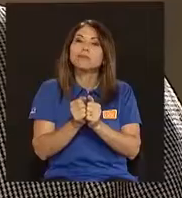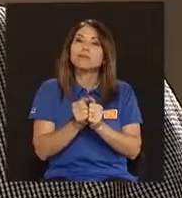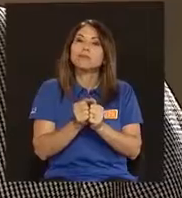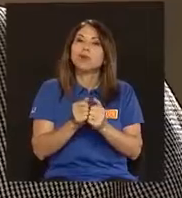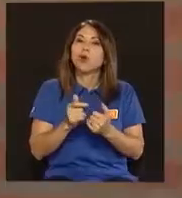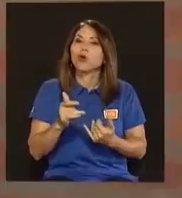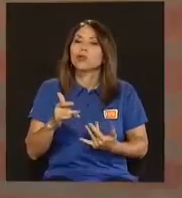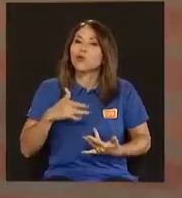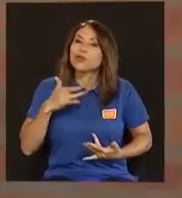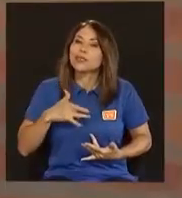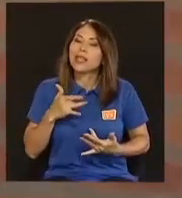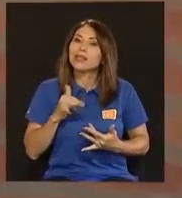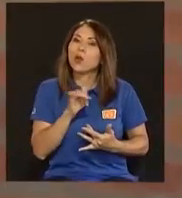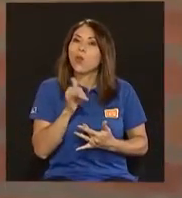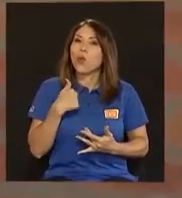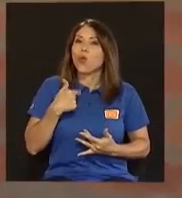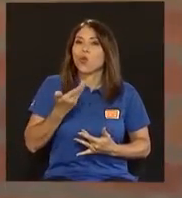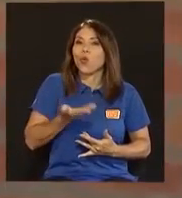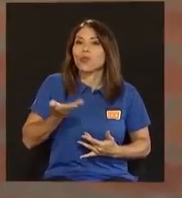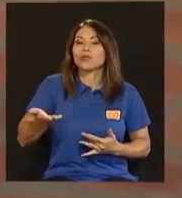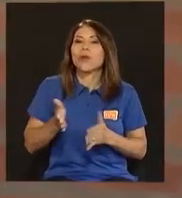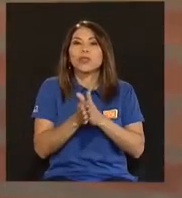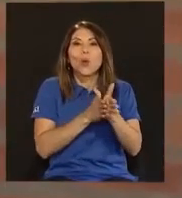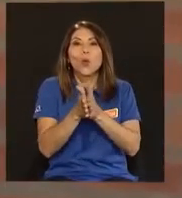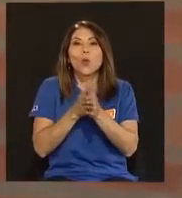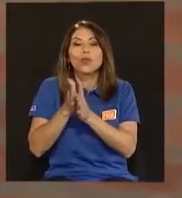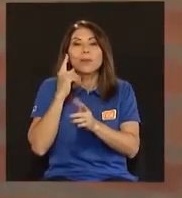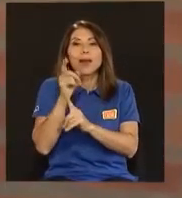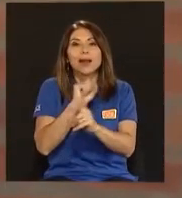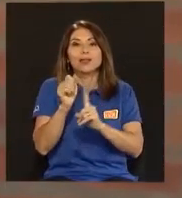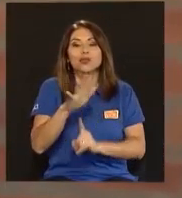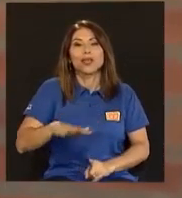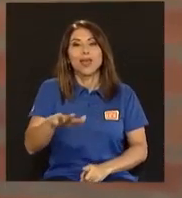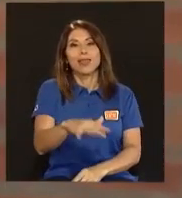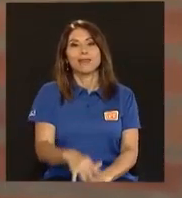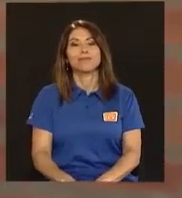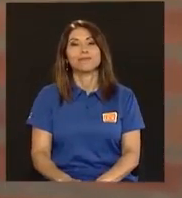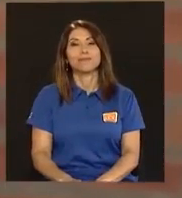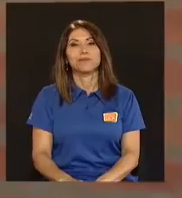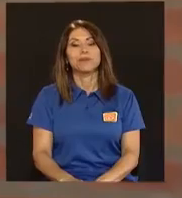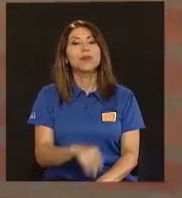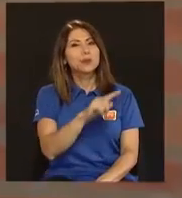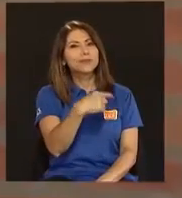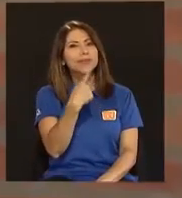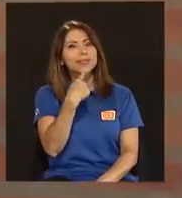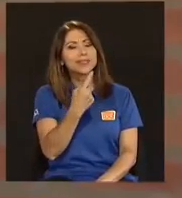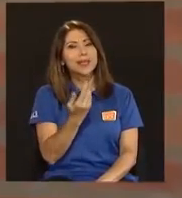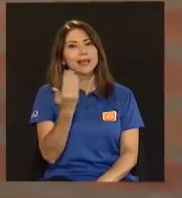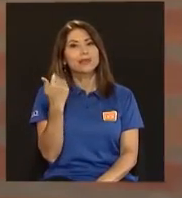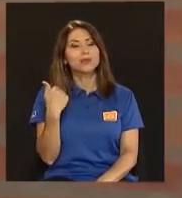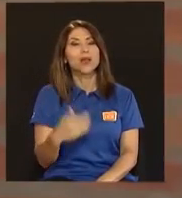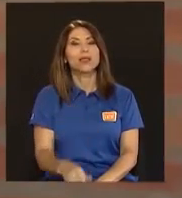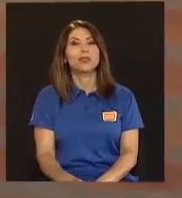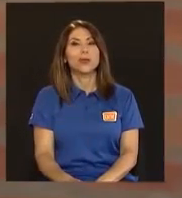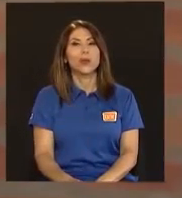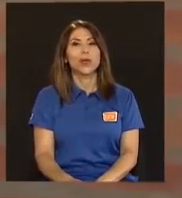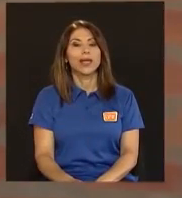sociedad. Decías hace un rato, don Danilo, que